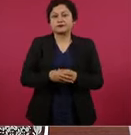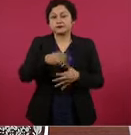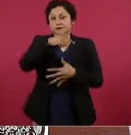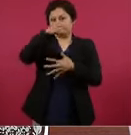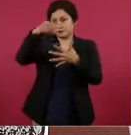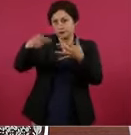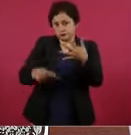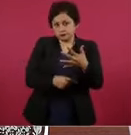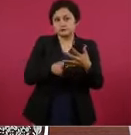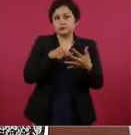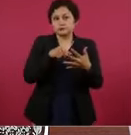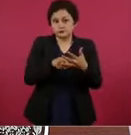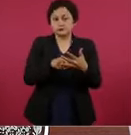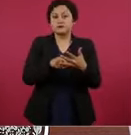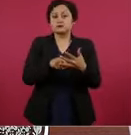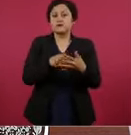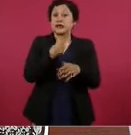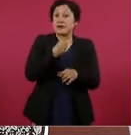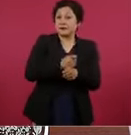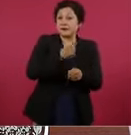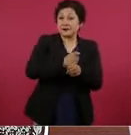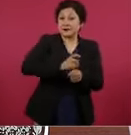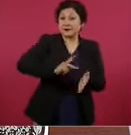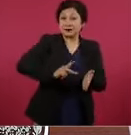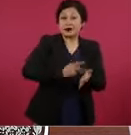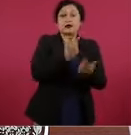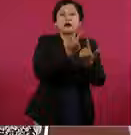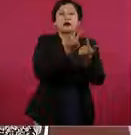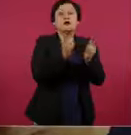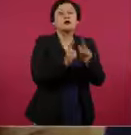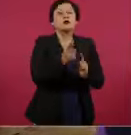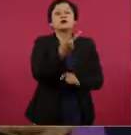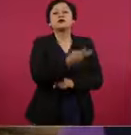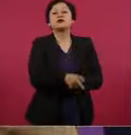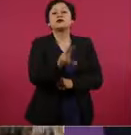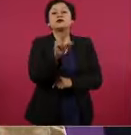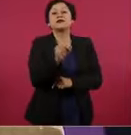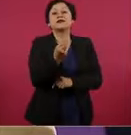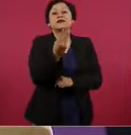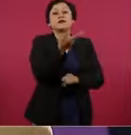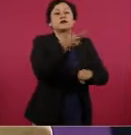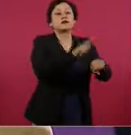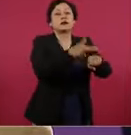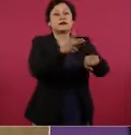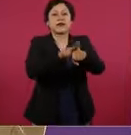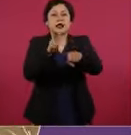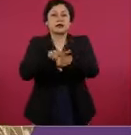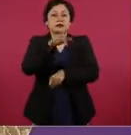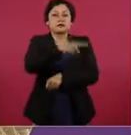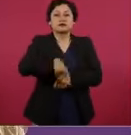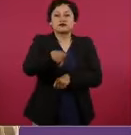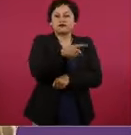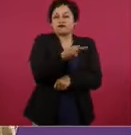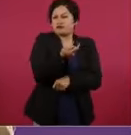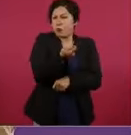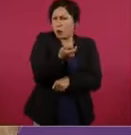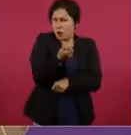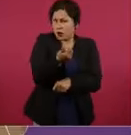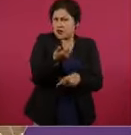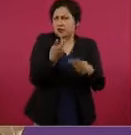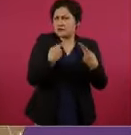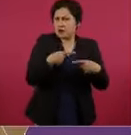un primer grupo de 282 hospitales, que eran aquellos que tenían menos plantilla de personal, porque son